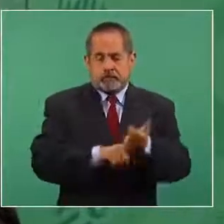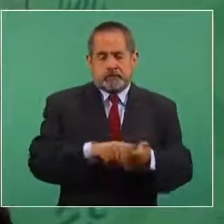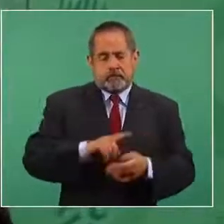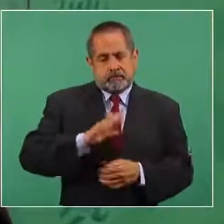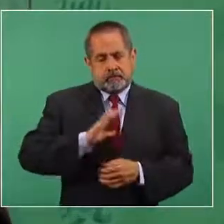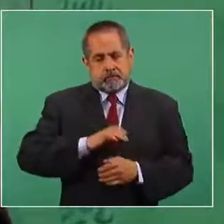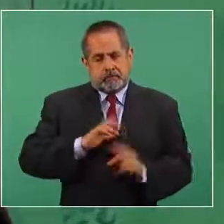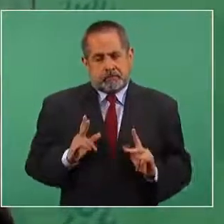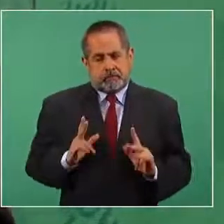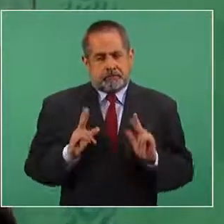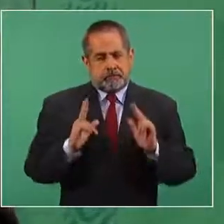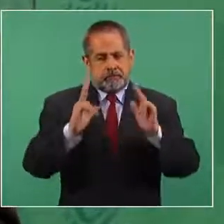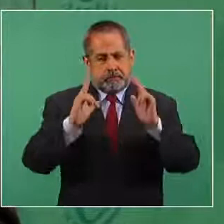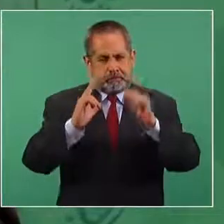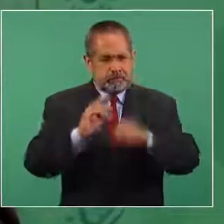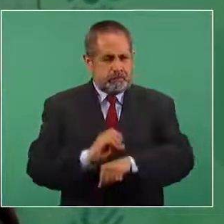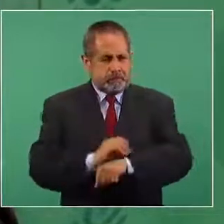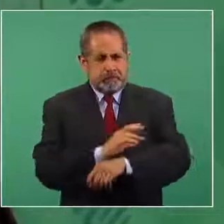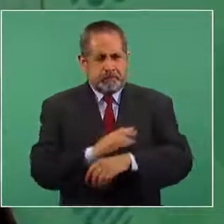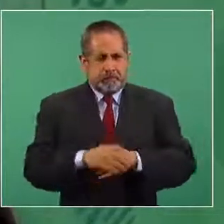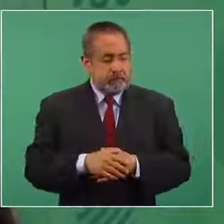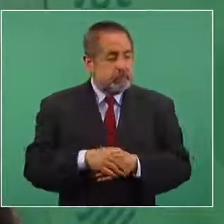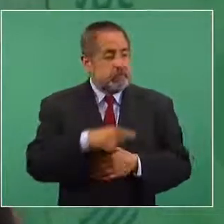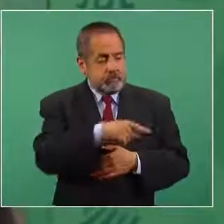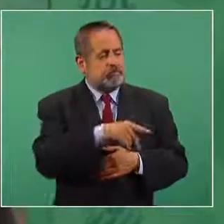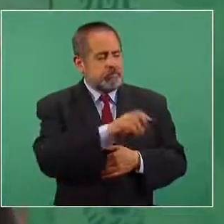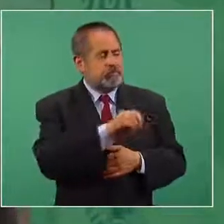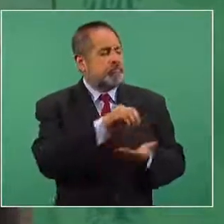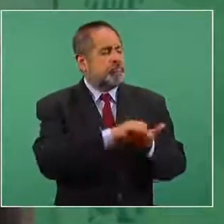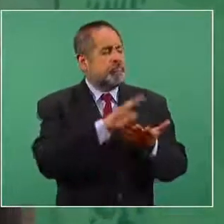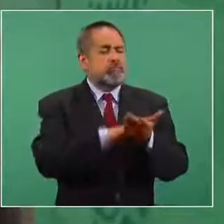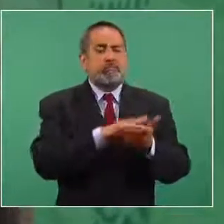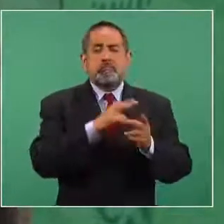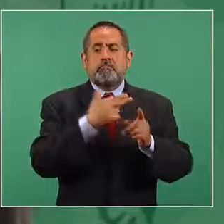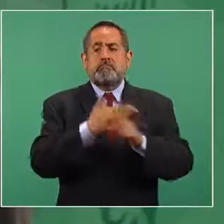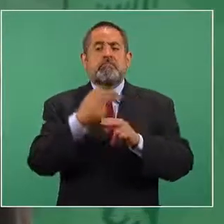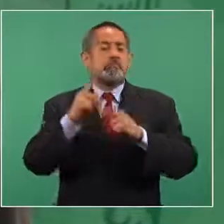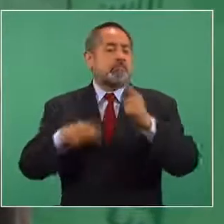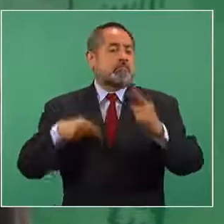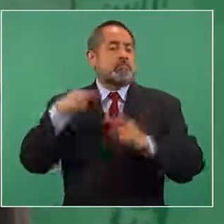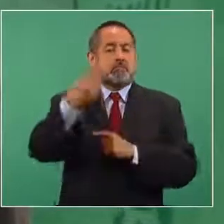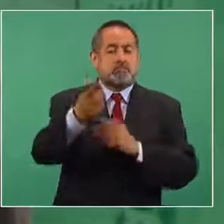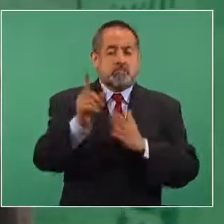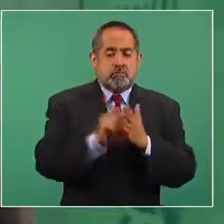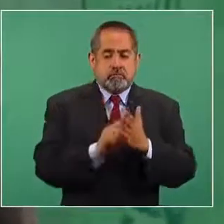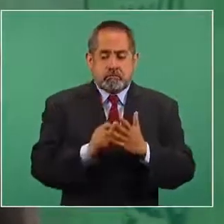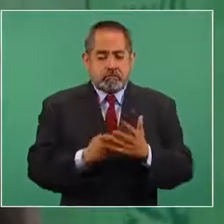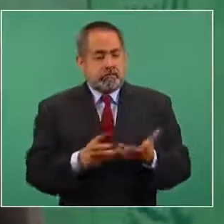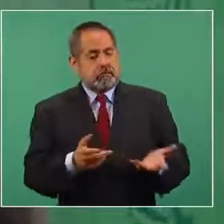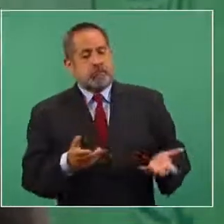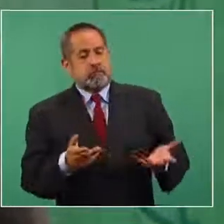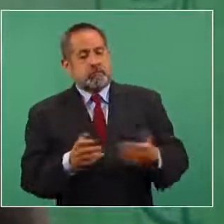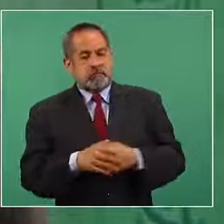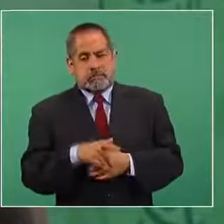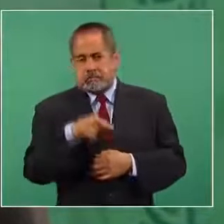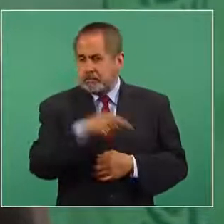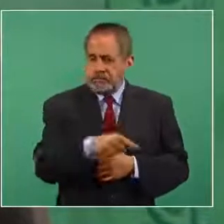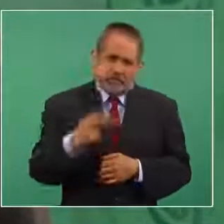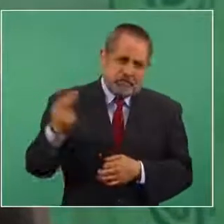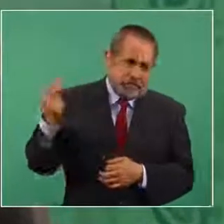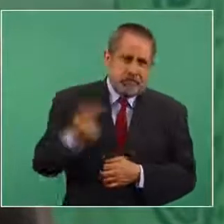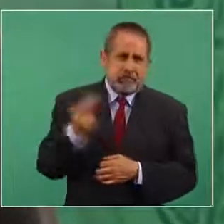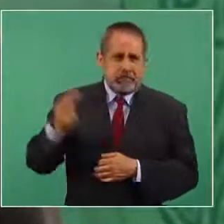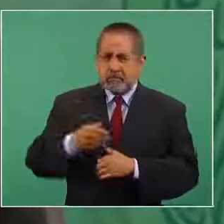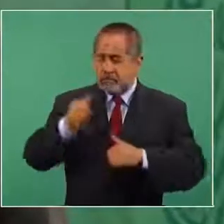cáncer y le estaban dando cita para un mes y le urgía que